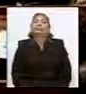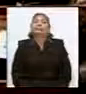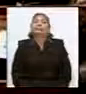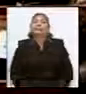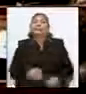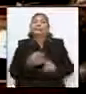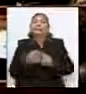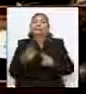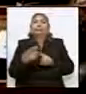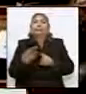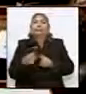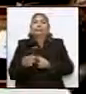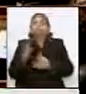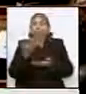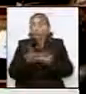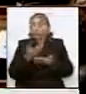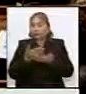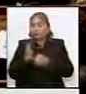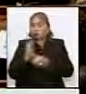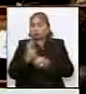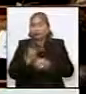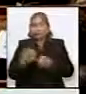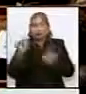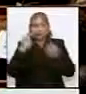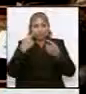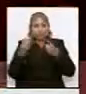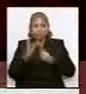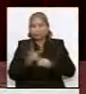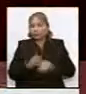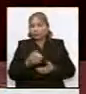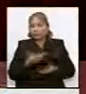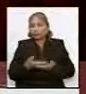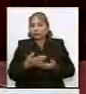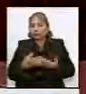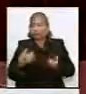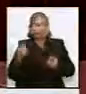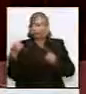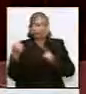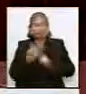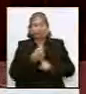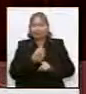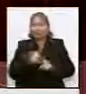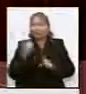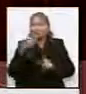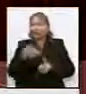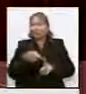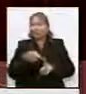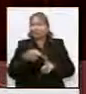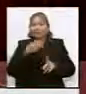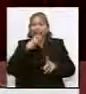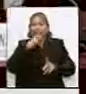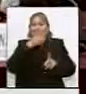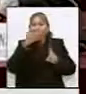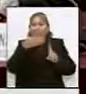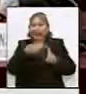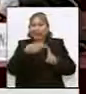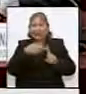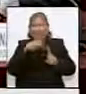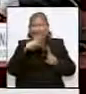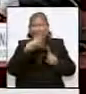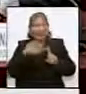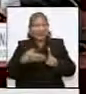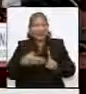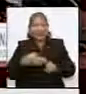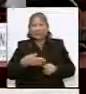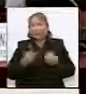Diversos testimonios fueron compartidos durante el encuentro multipartidario sobre la violencia política contra las mujeres, organizado por el congresista Juan